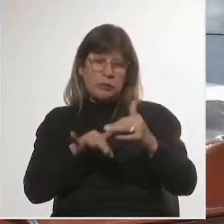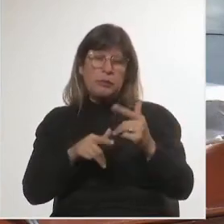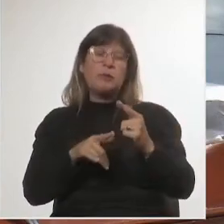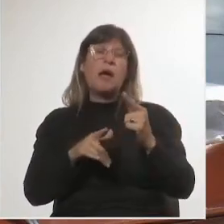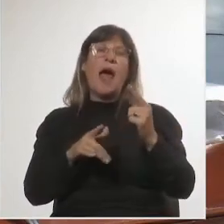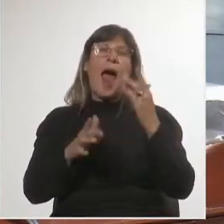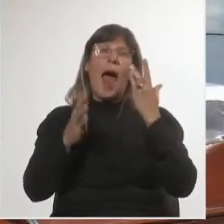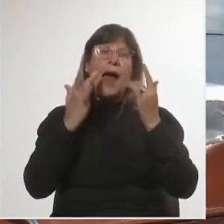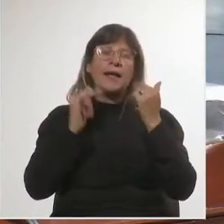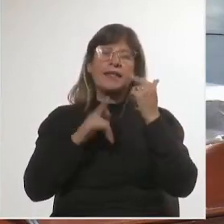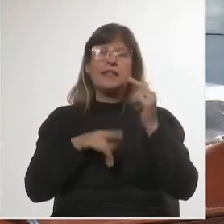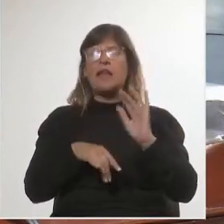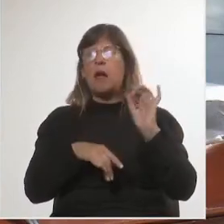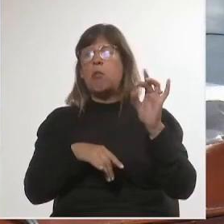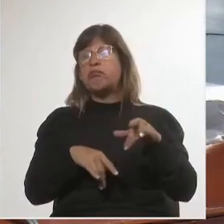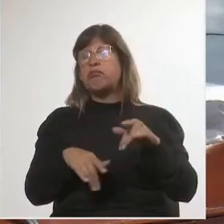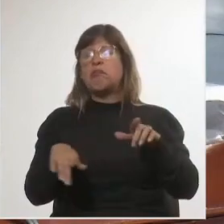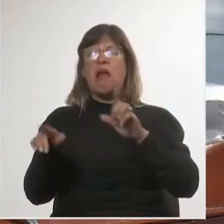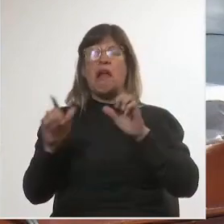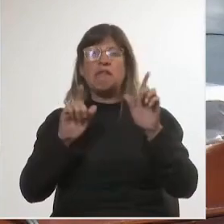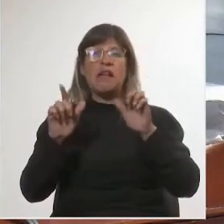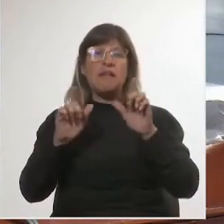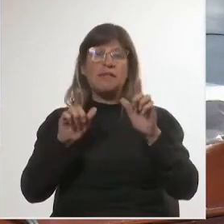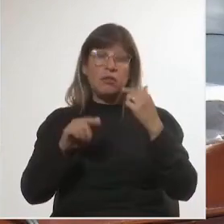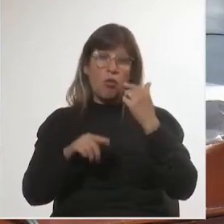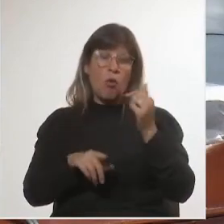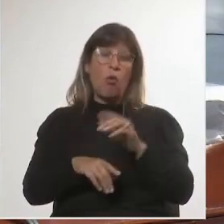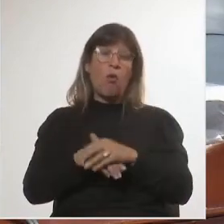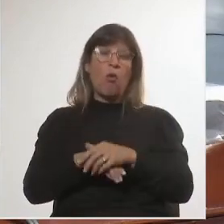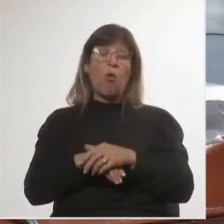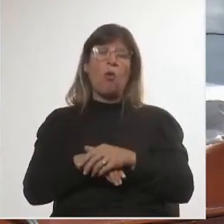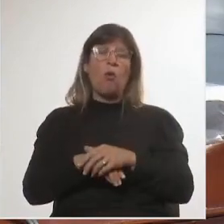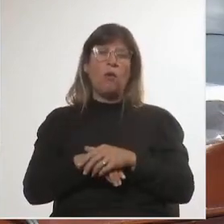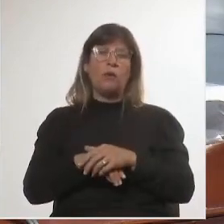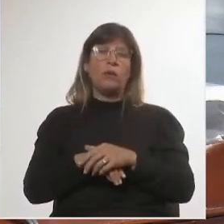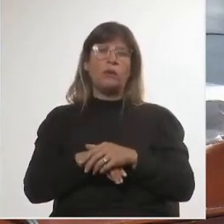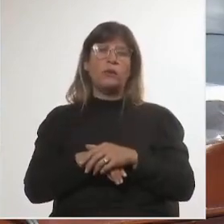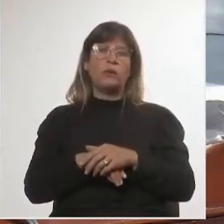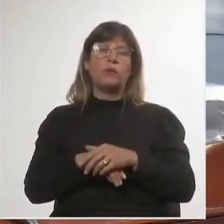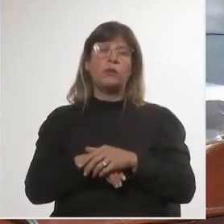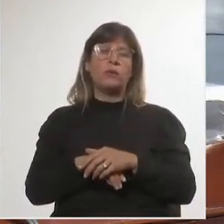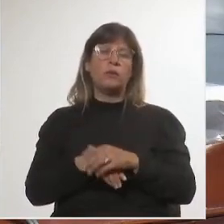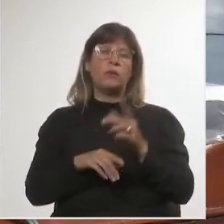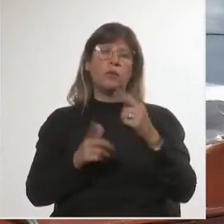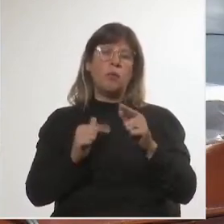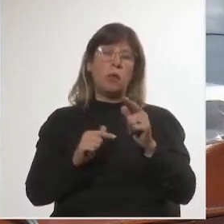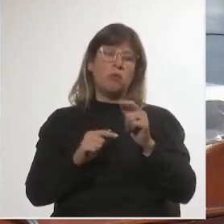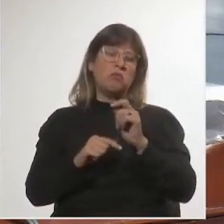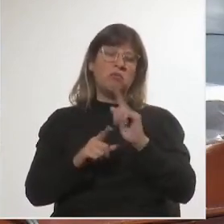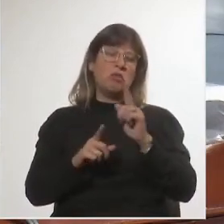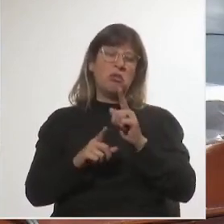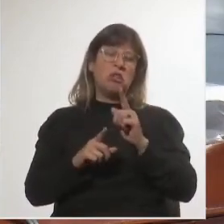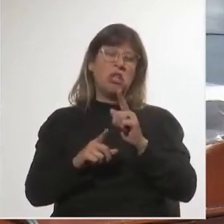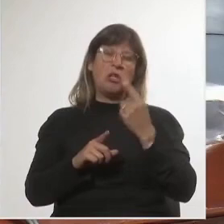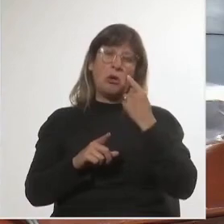que son ignorados por la televisión y por los grandes medios de difusión.